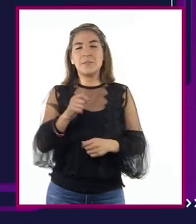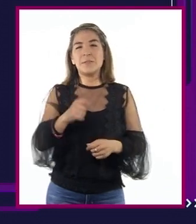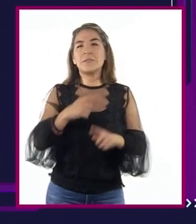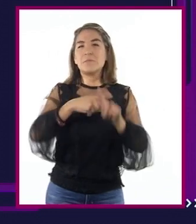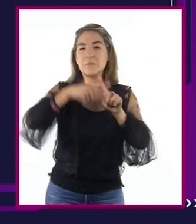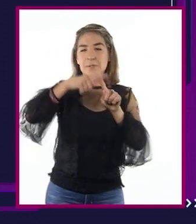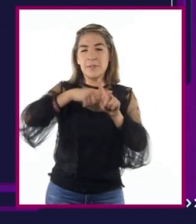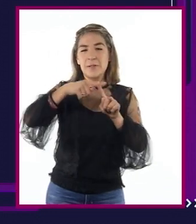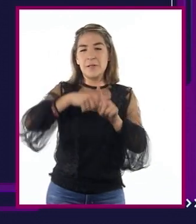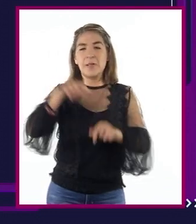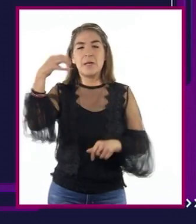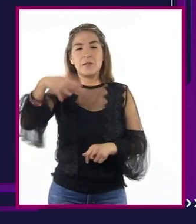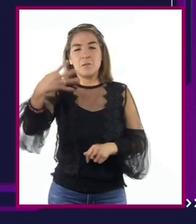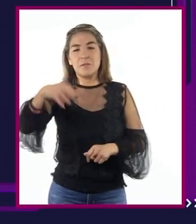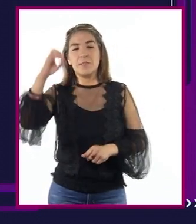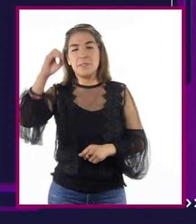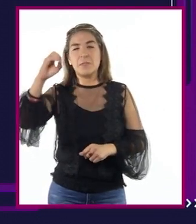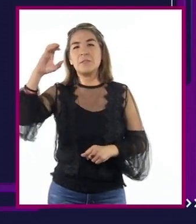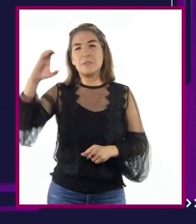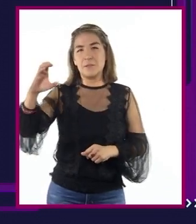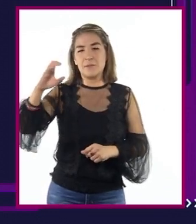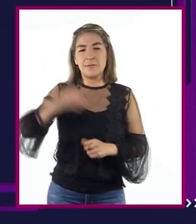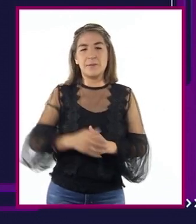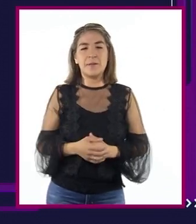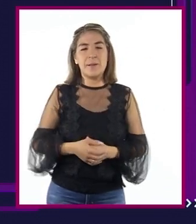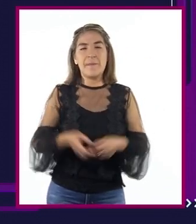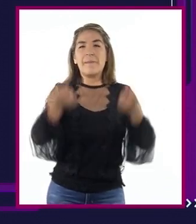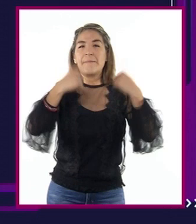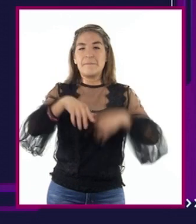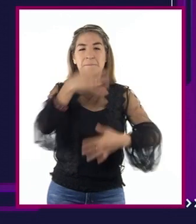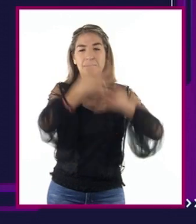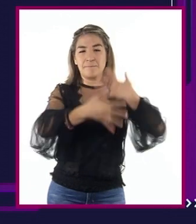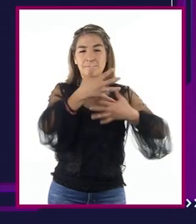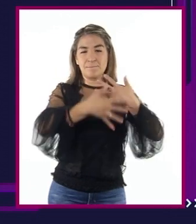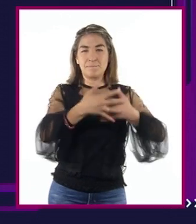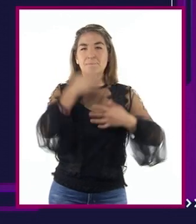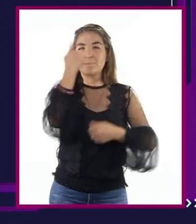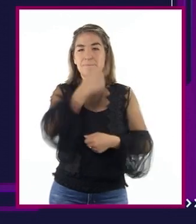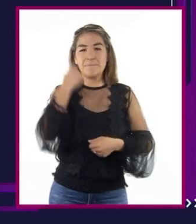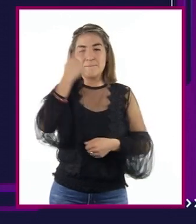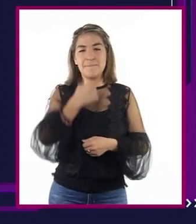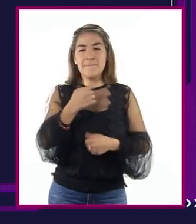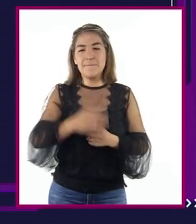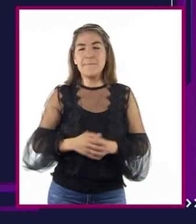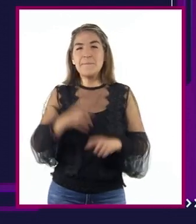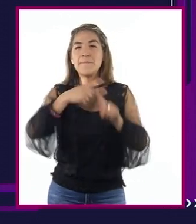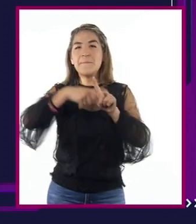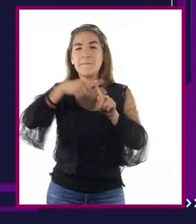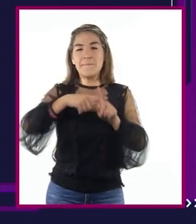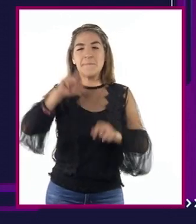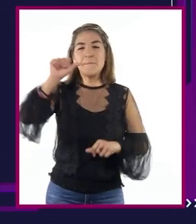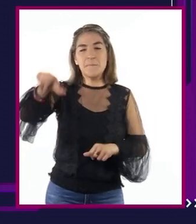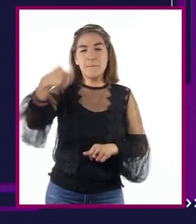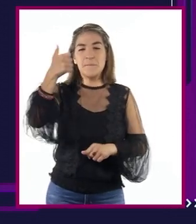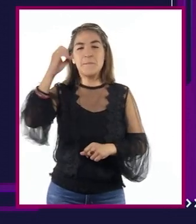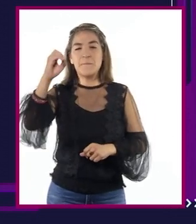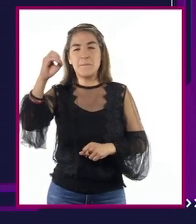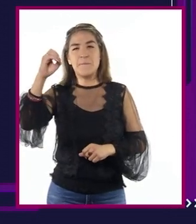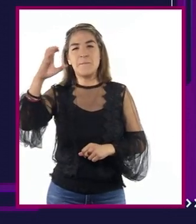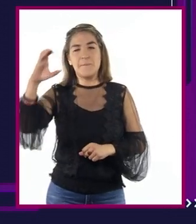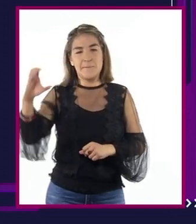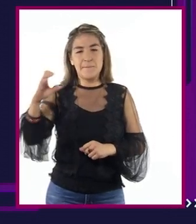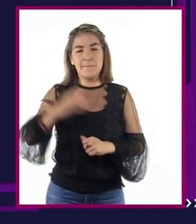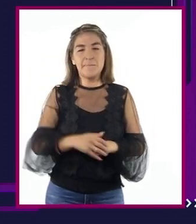una temperatura de 14 grados Celsius. A las 15 horas, la temperatura era de 11 grados